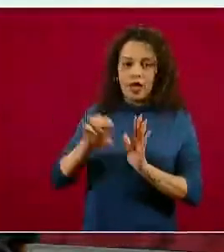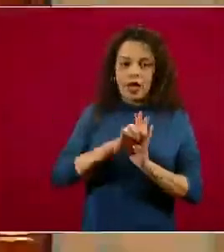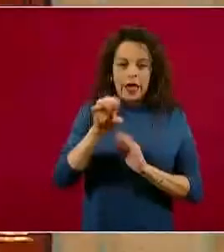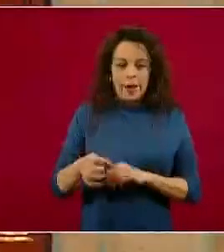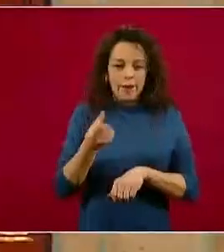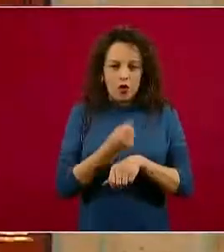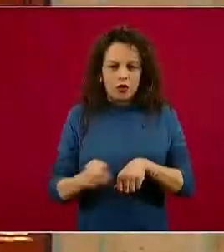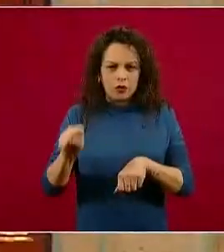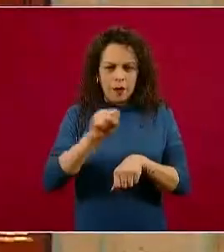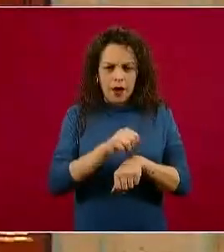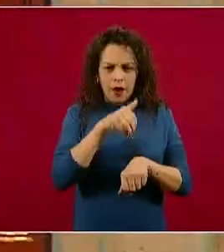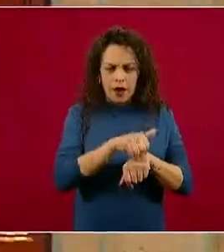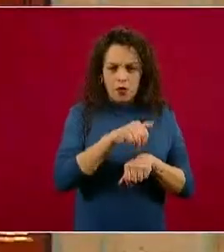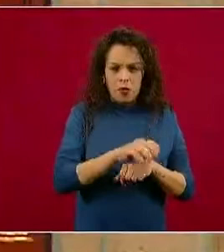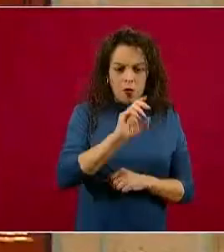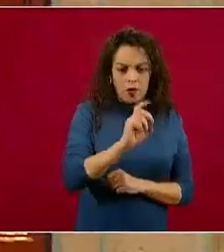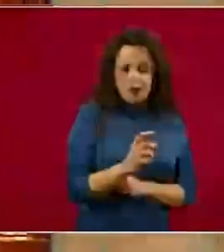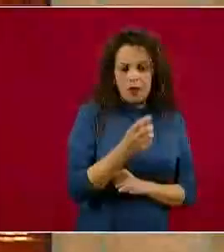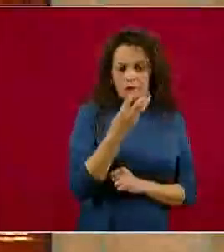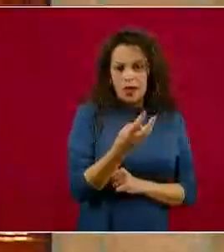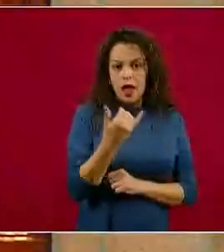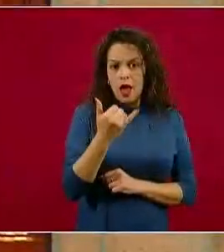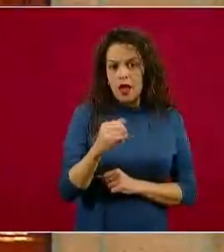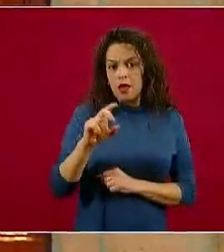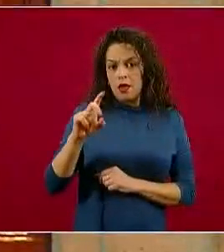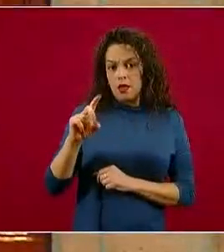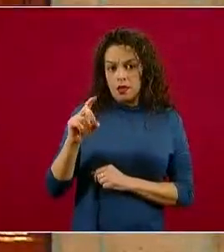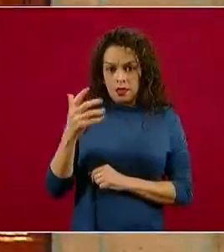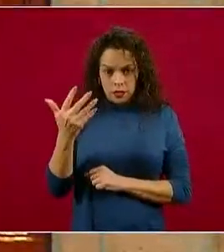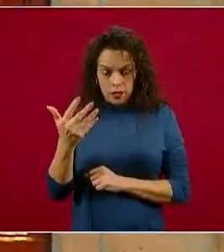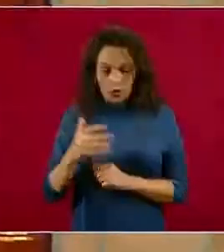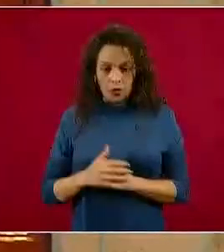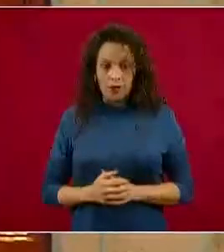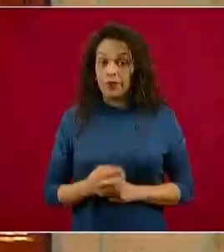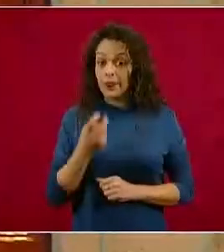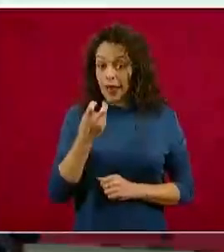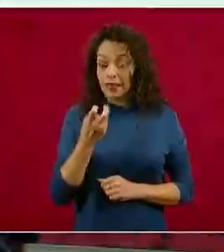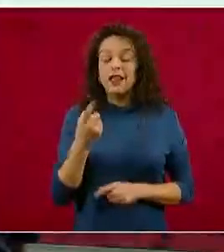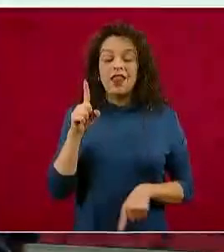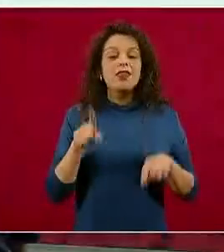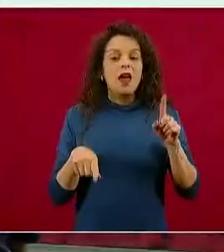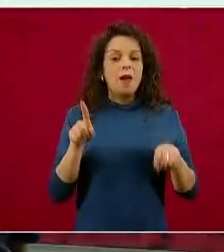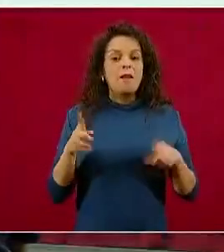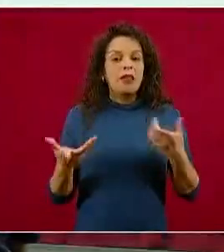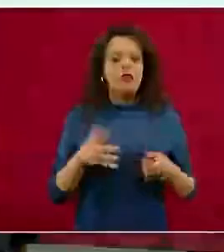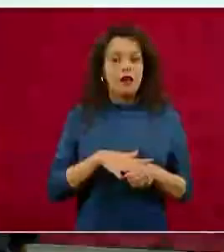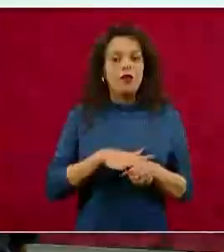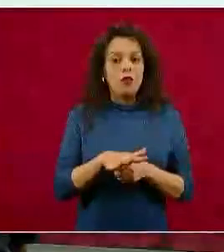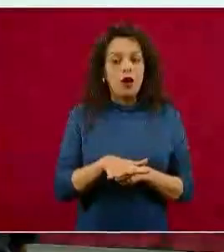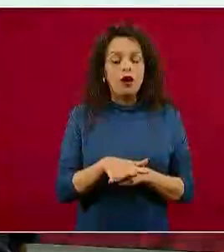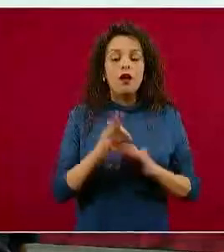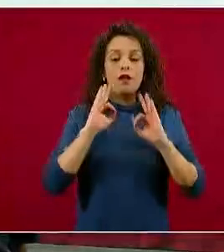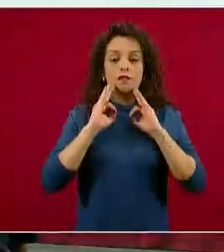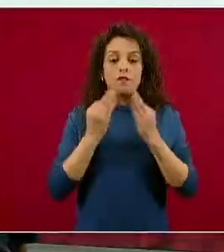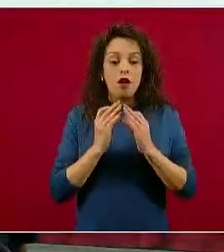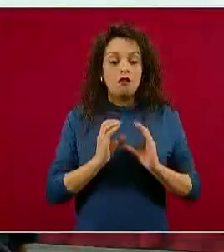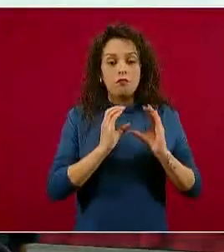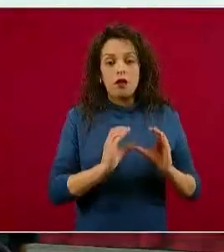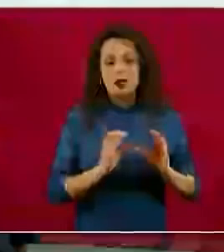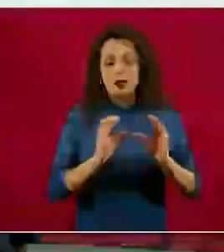semana 33 y 35. Pero de esto precisamente depende que las medidas de